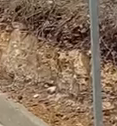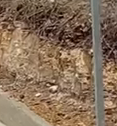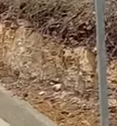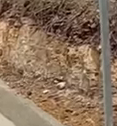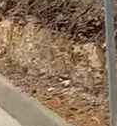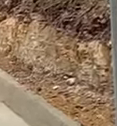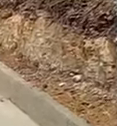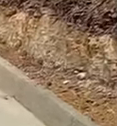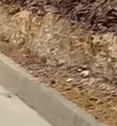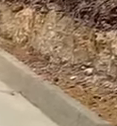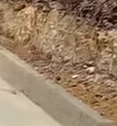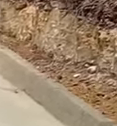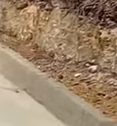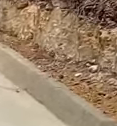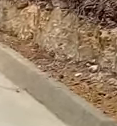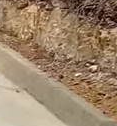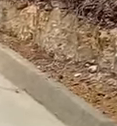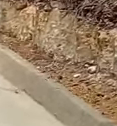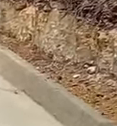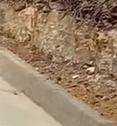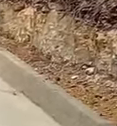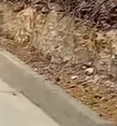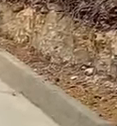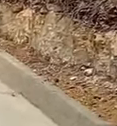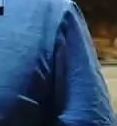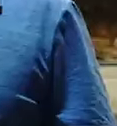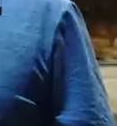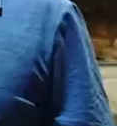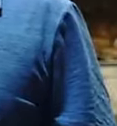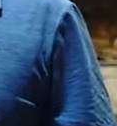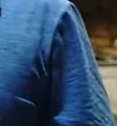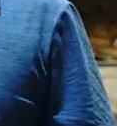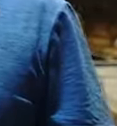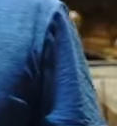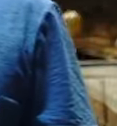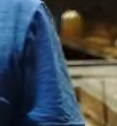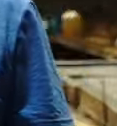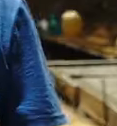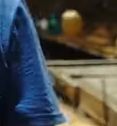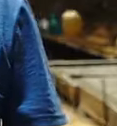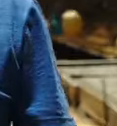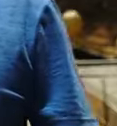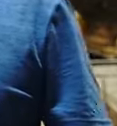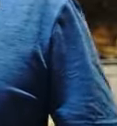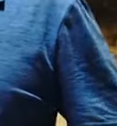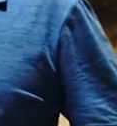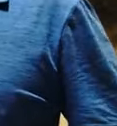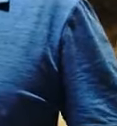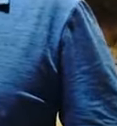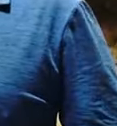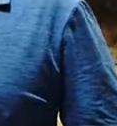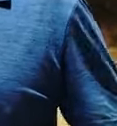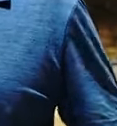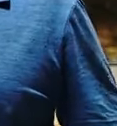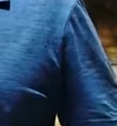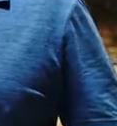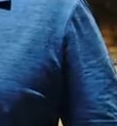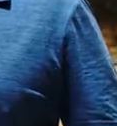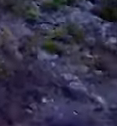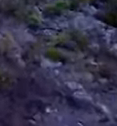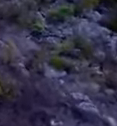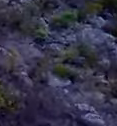una realidad en mi vida, algo muy importante. Nos sentimos muy agradecidos con el gobierno federal porque pues por fin